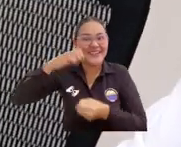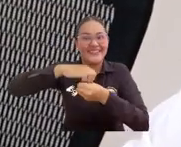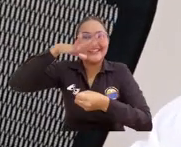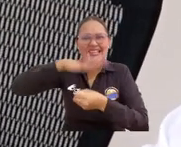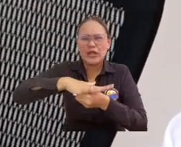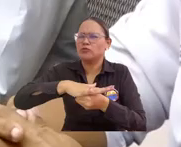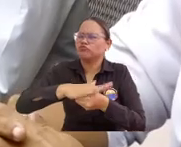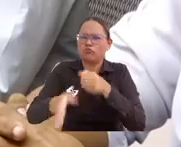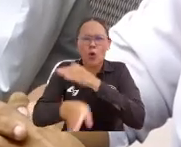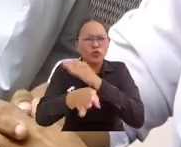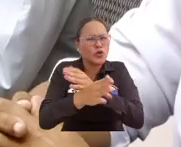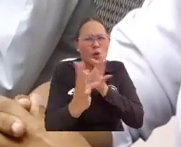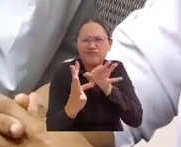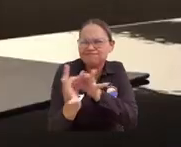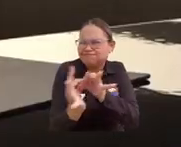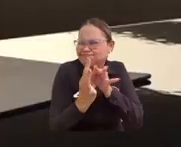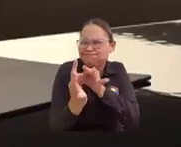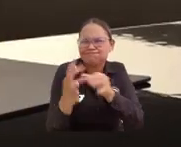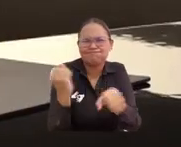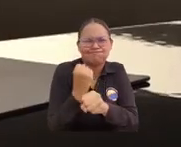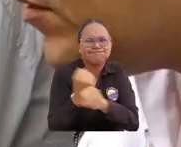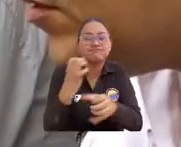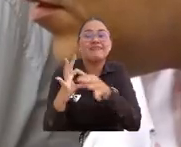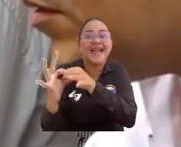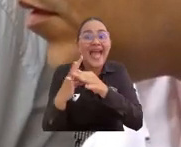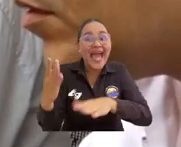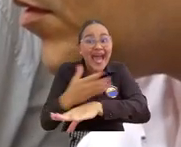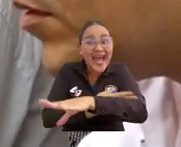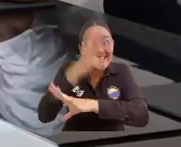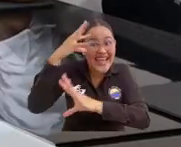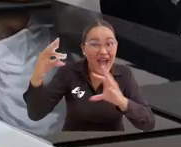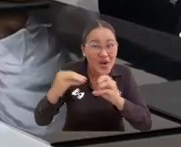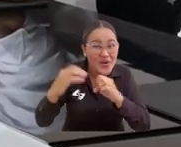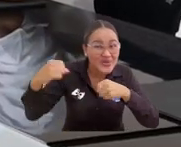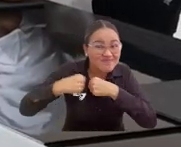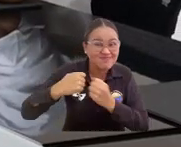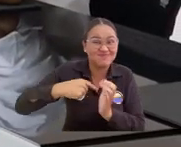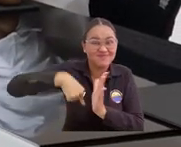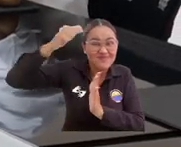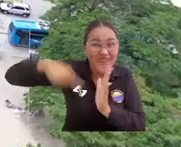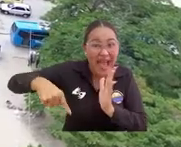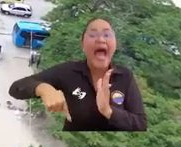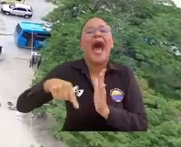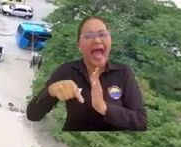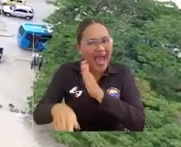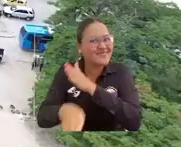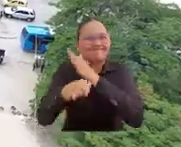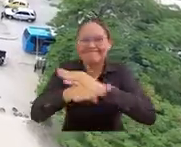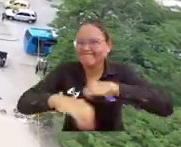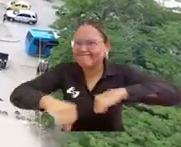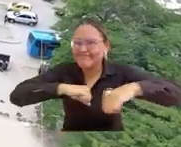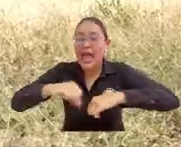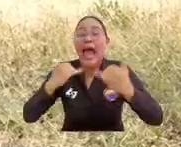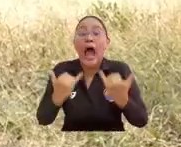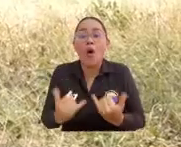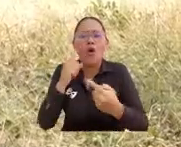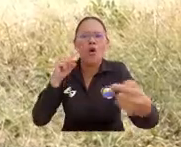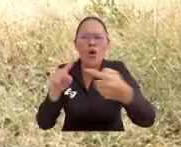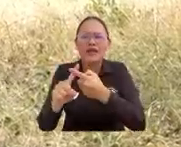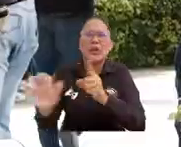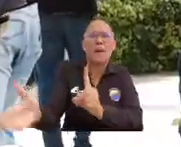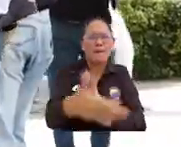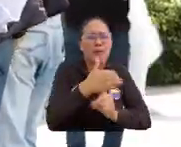gobierno distrital siguen trabajando de la mano en el marco de la gran alianza que firmaron. Ahora se busca hacer realidad el anhelo